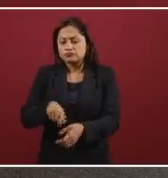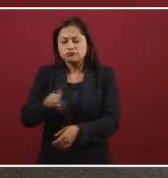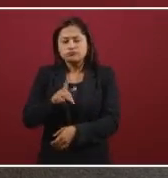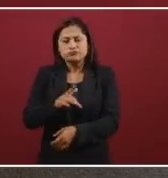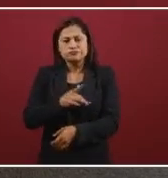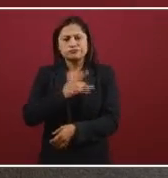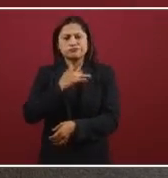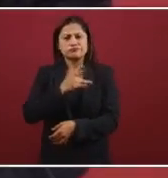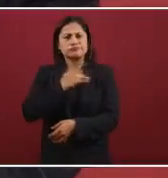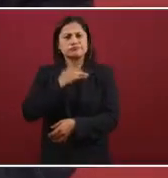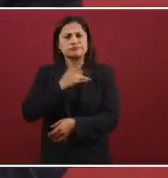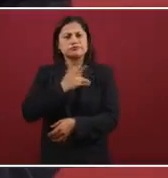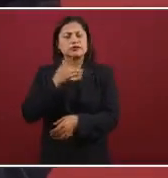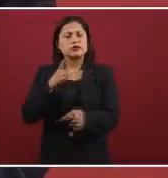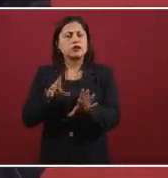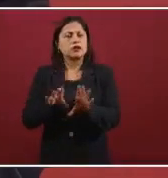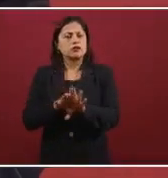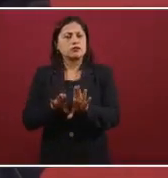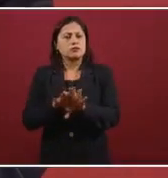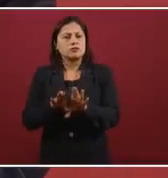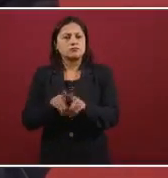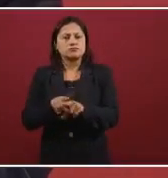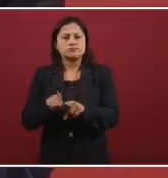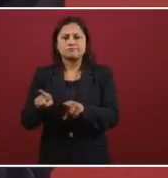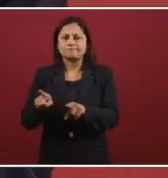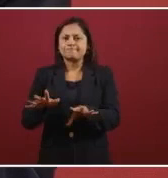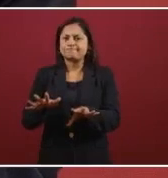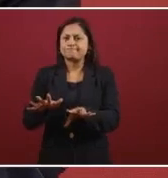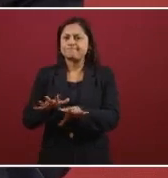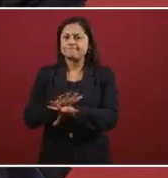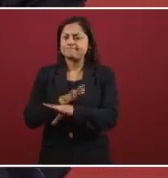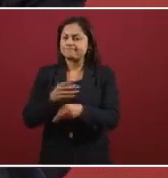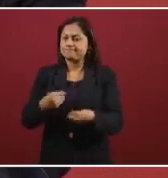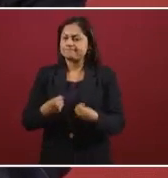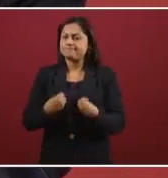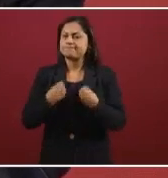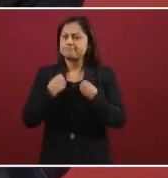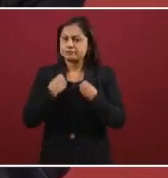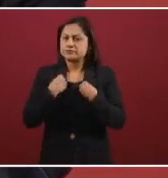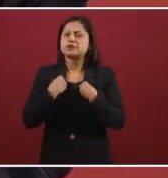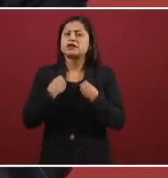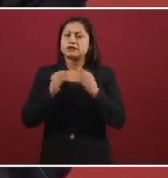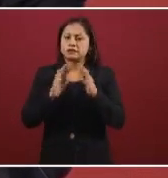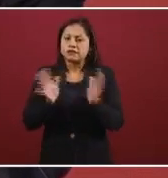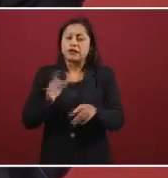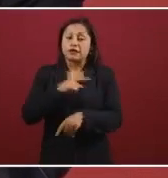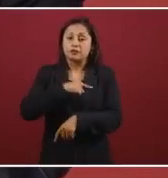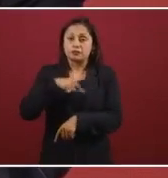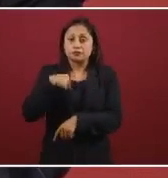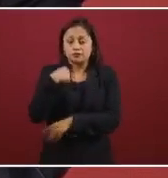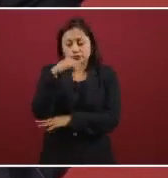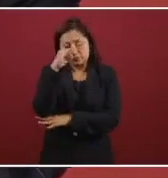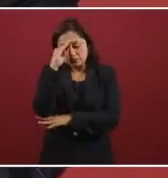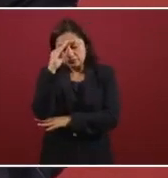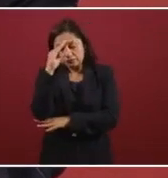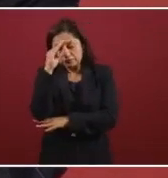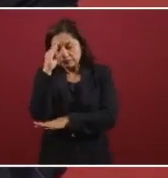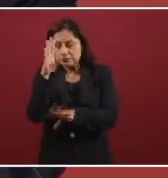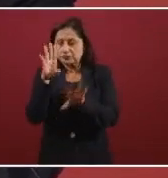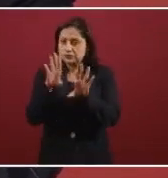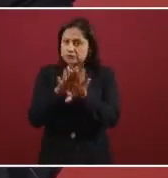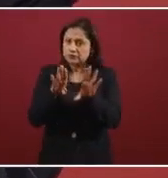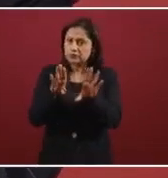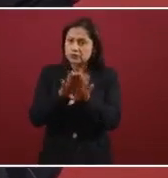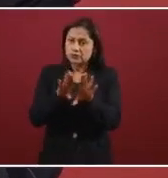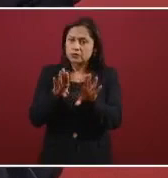incorporarse a la vida pública. Todo esto se está analizando, tiene que pasar